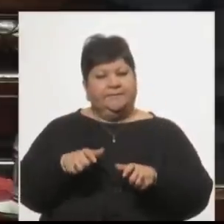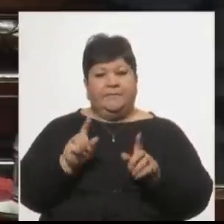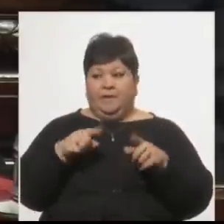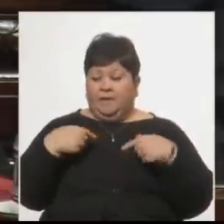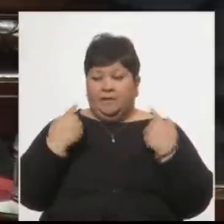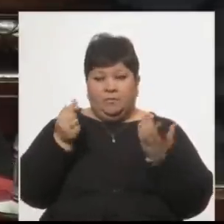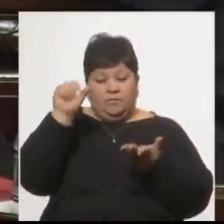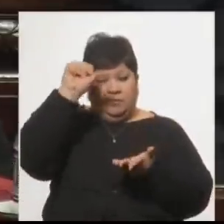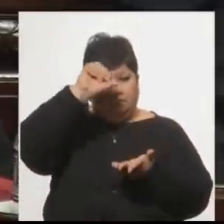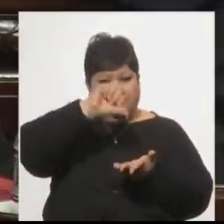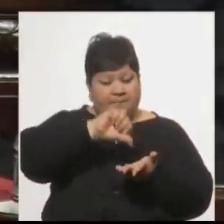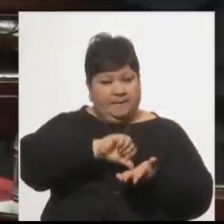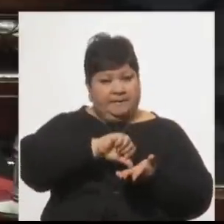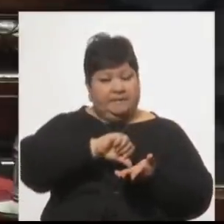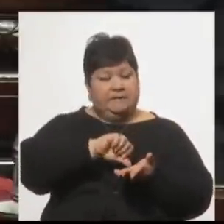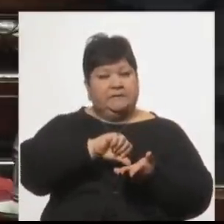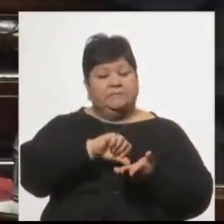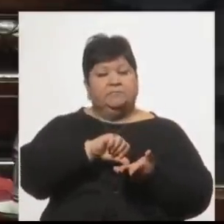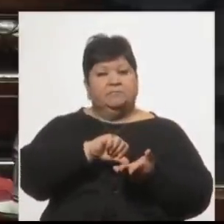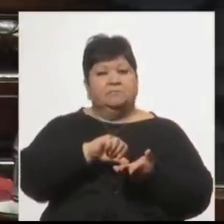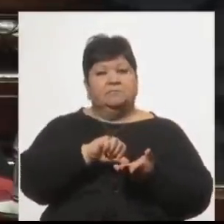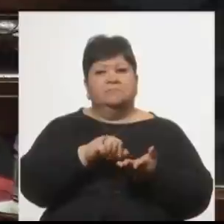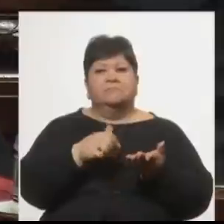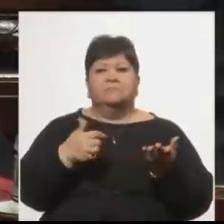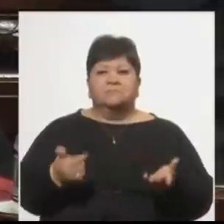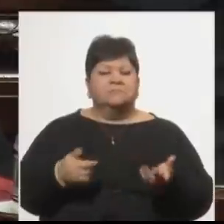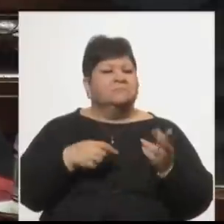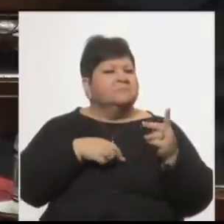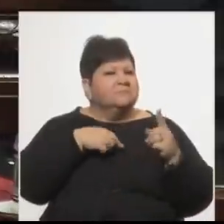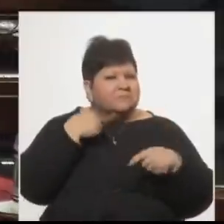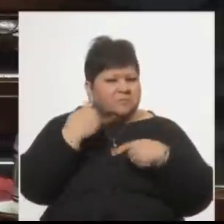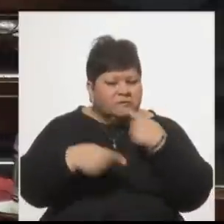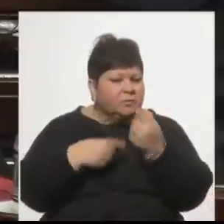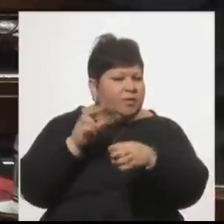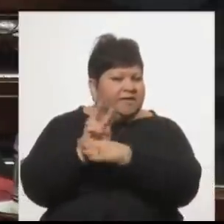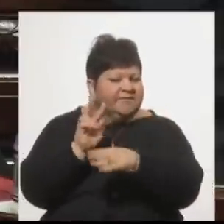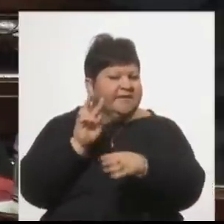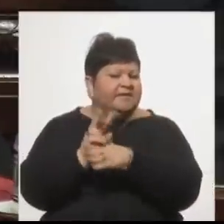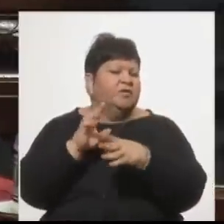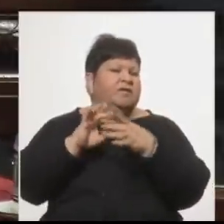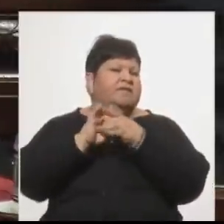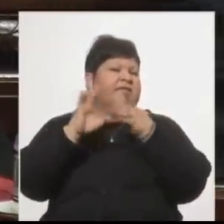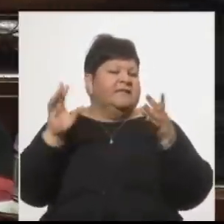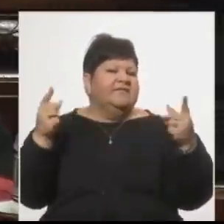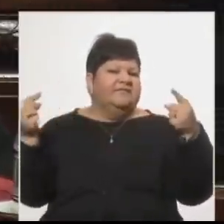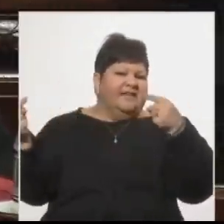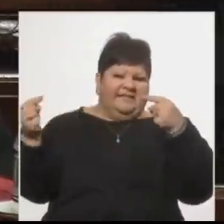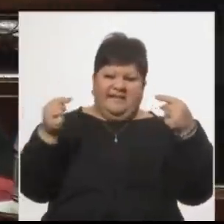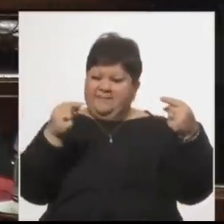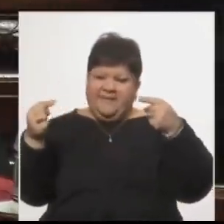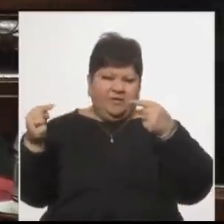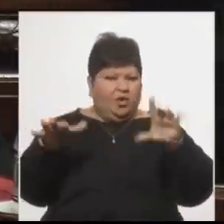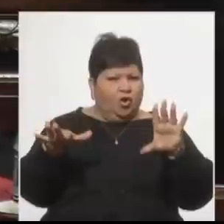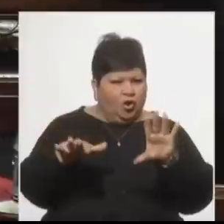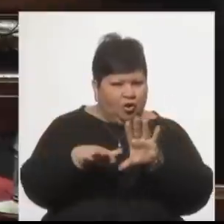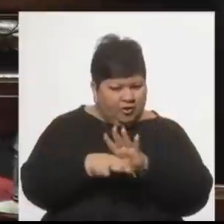su libertad, cultivó su tolerancia, vivió enormes enfrentamientos y grandes concordancias, que